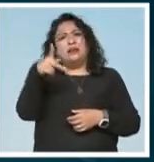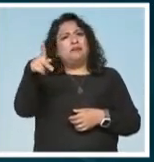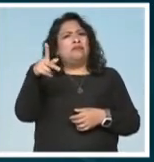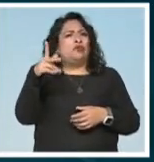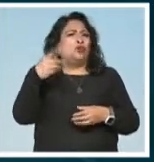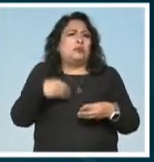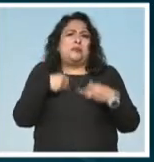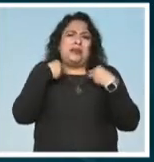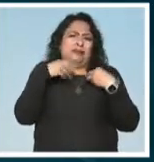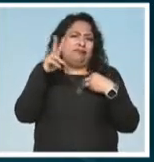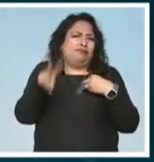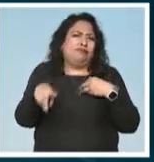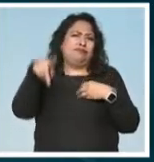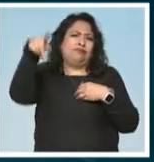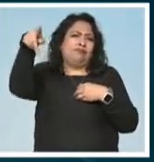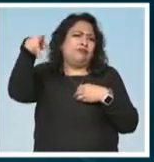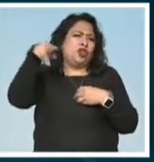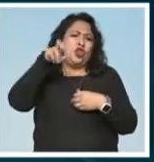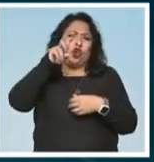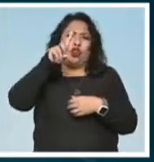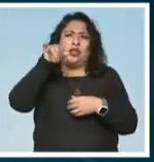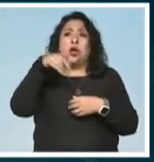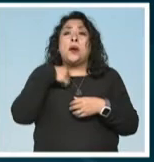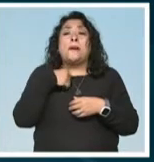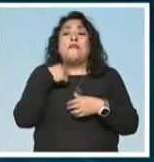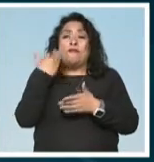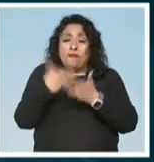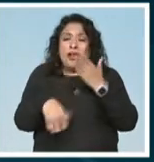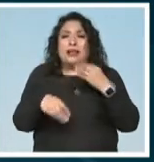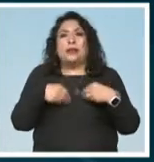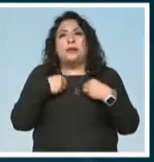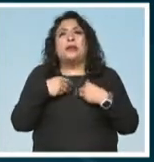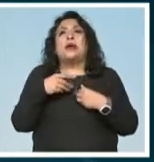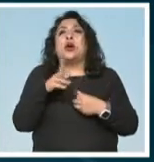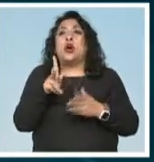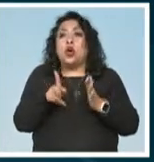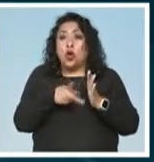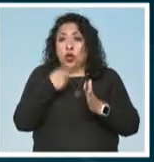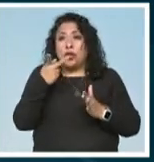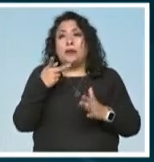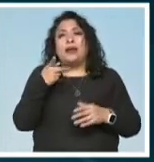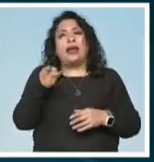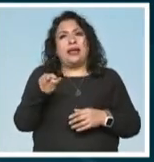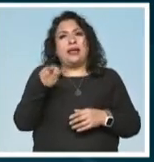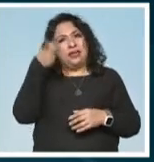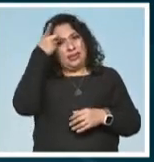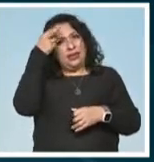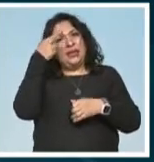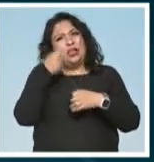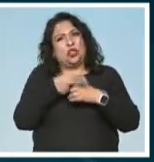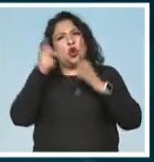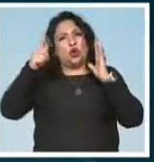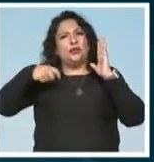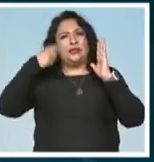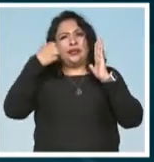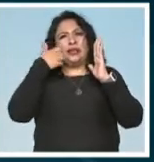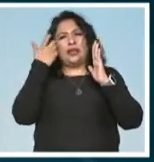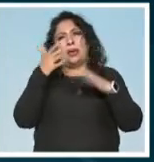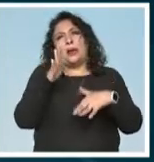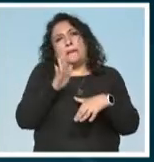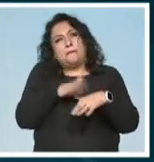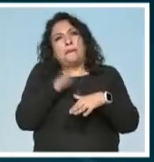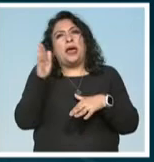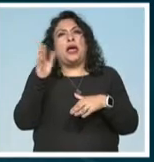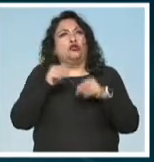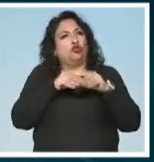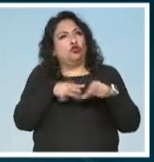Él mismo me dice que uno de sus pendientes de vida es volver a producir como director una cita